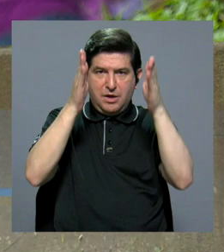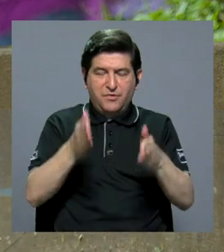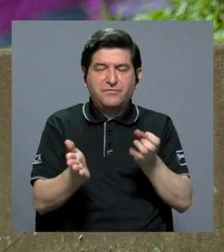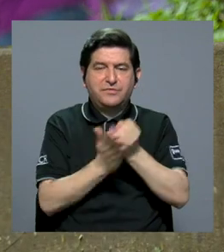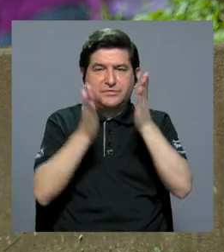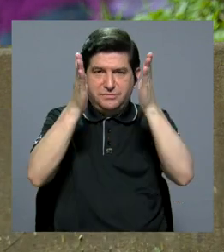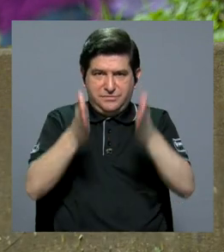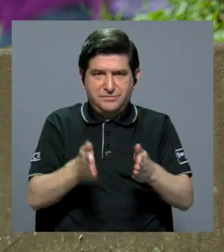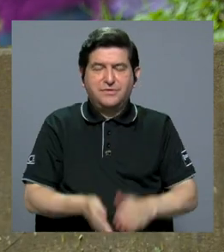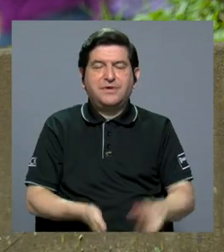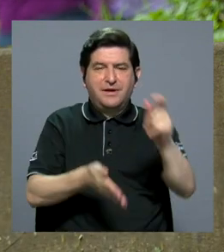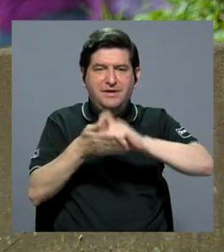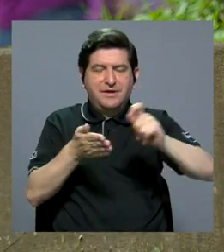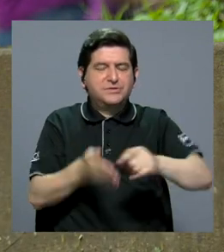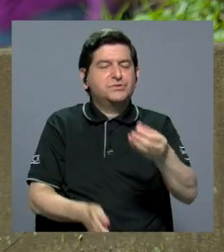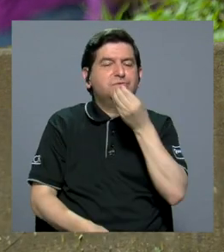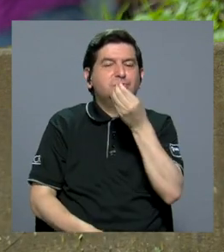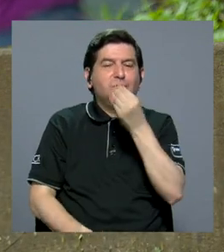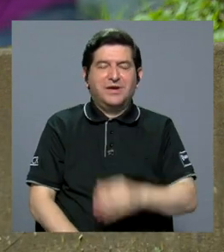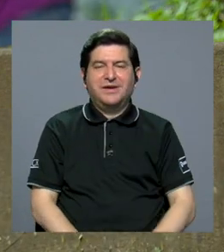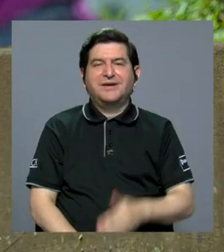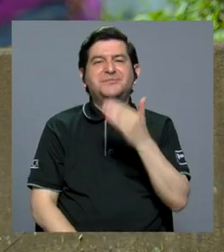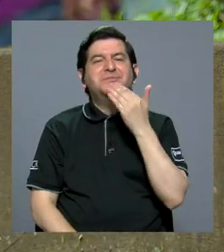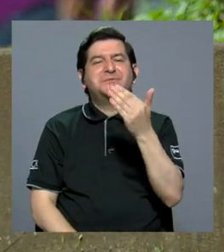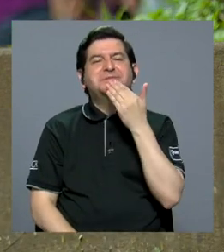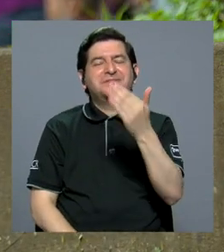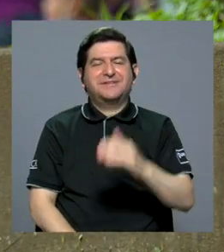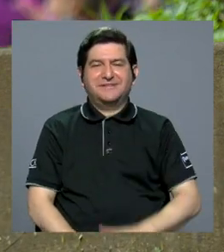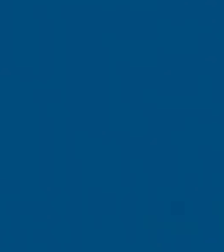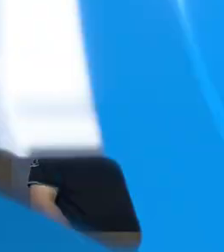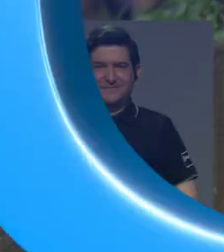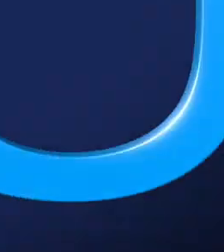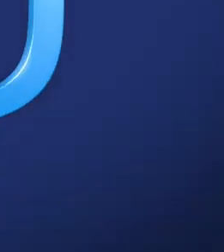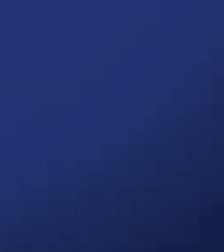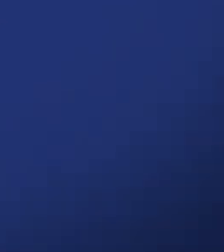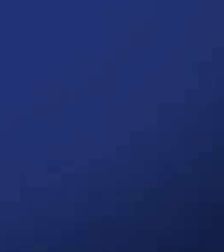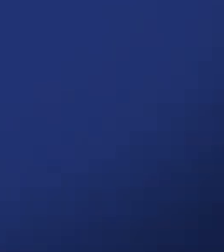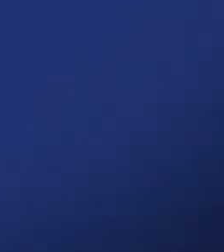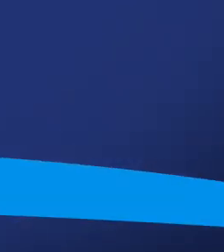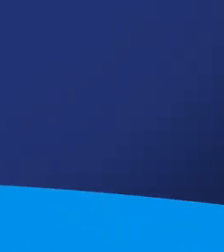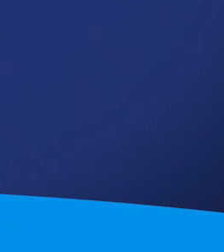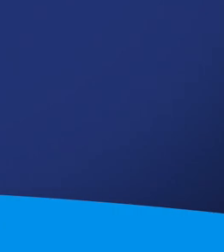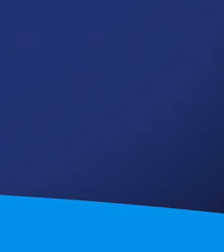Ella es docente e investigadora de la Escuela de Nutrición. Muchas gracias, doctora.